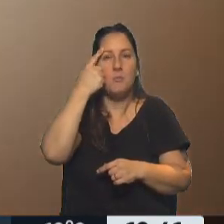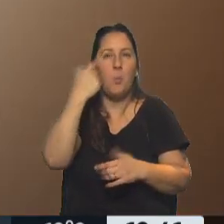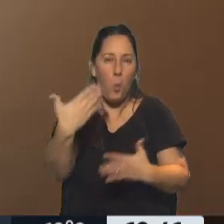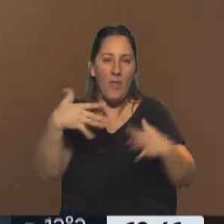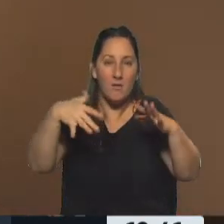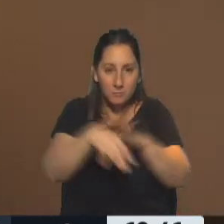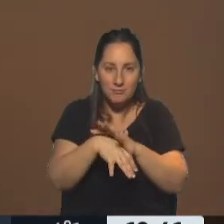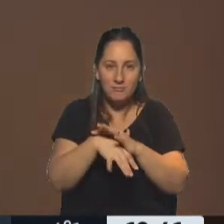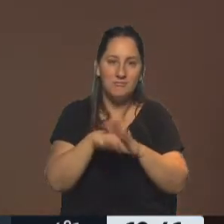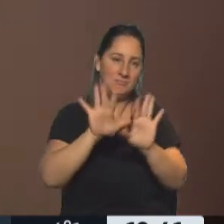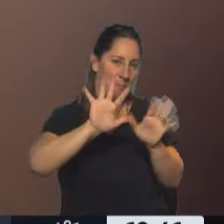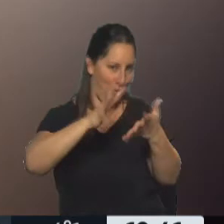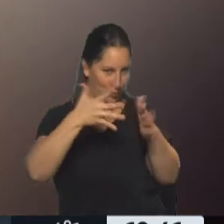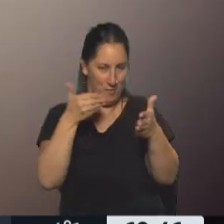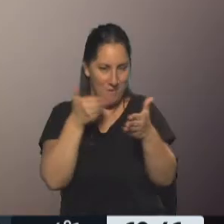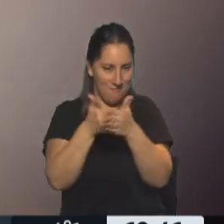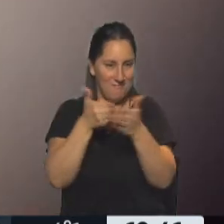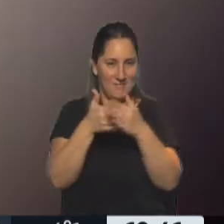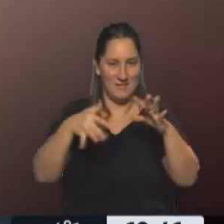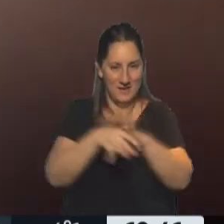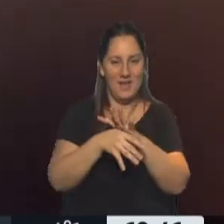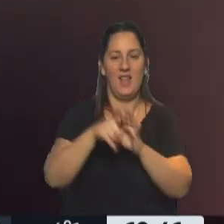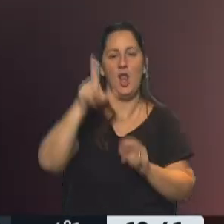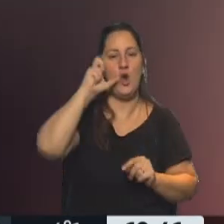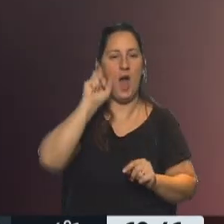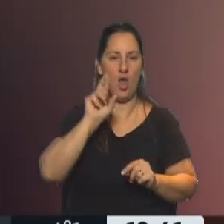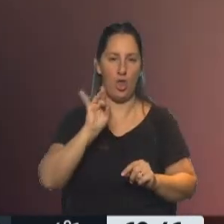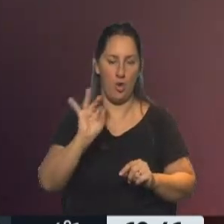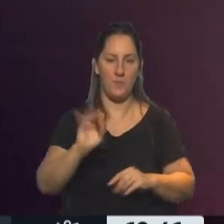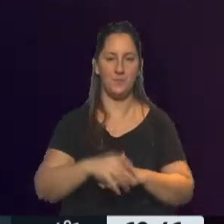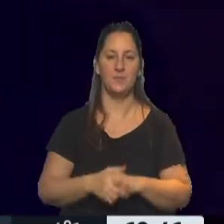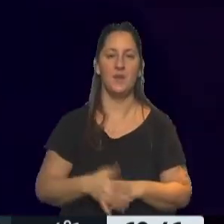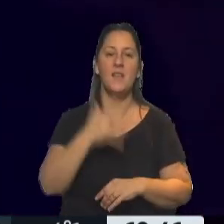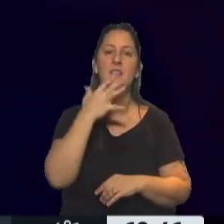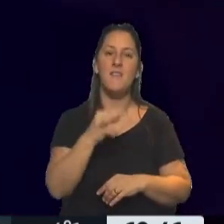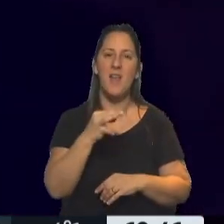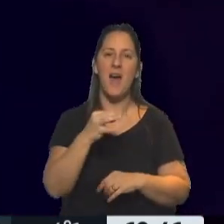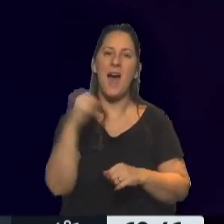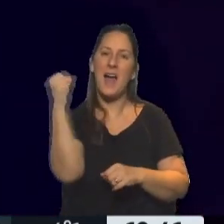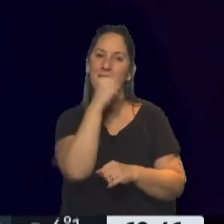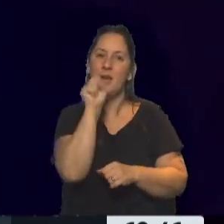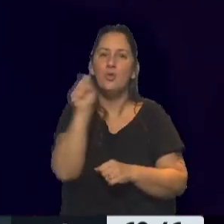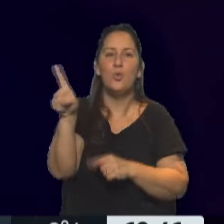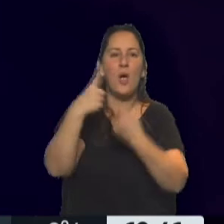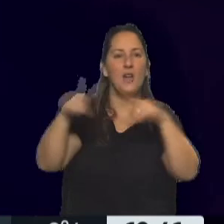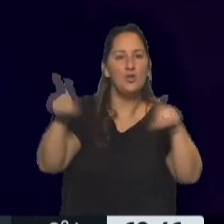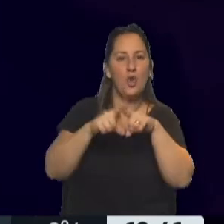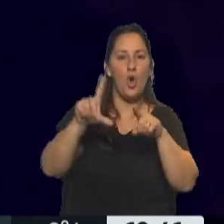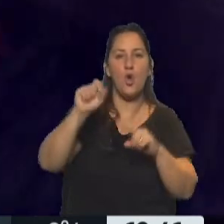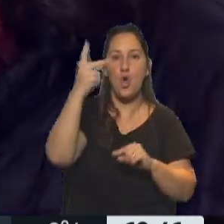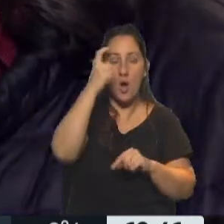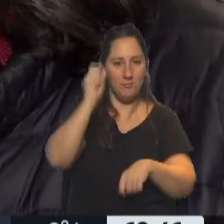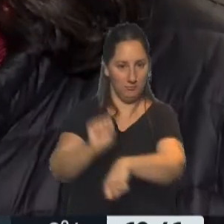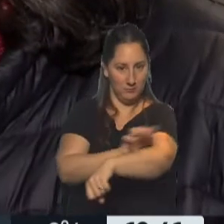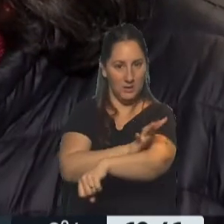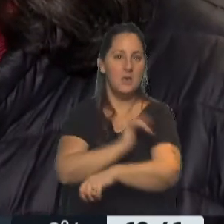está bastante cerca de la perfección, que es la obra de Leonard Cohen. Emociona cantar a Cohen, ¿verdad? Y sí, por supuesto. Aparte te genera toda